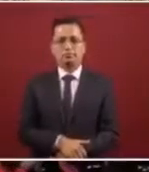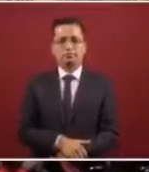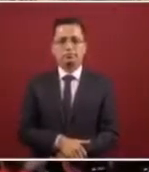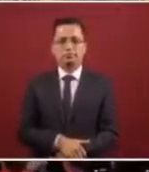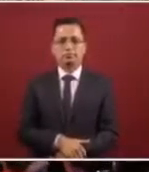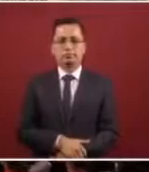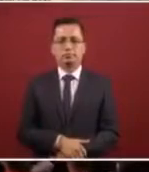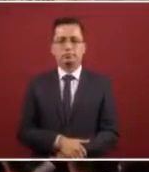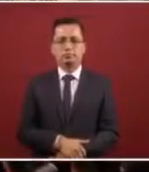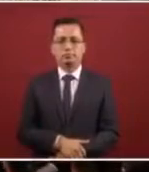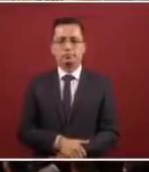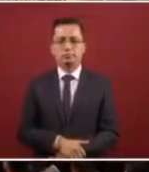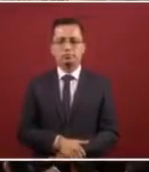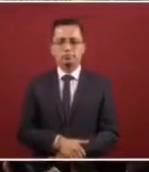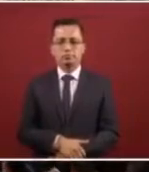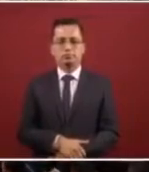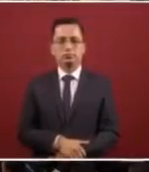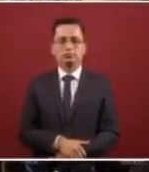Y